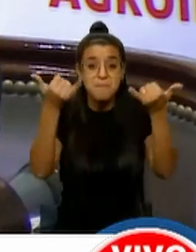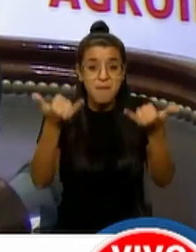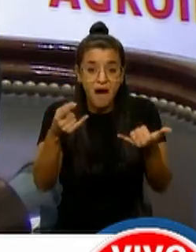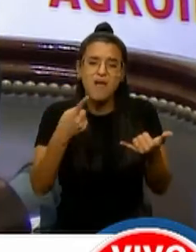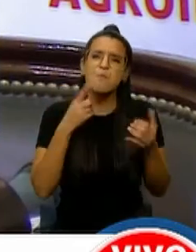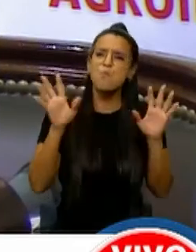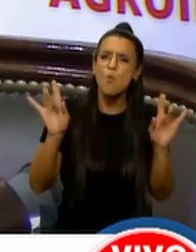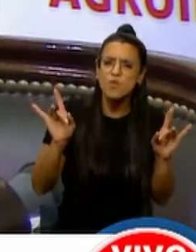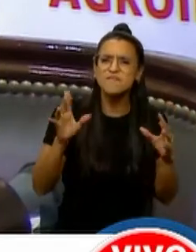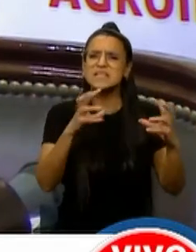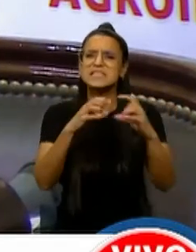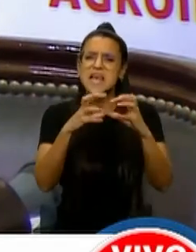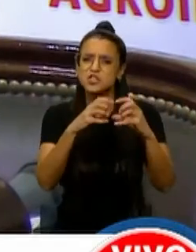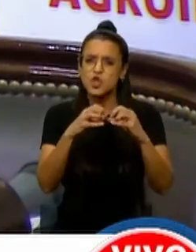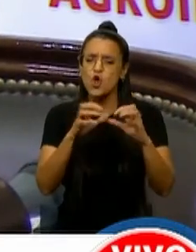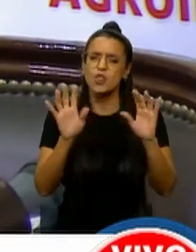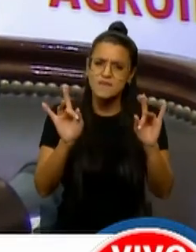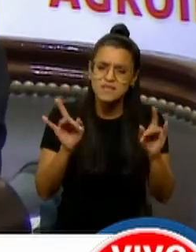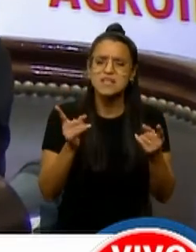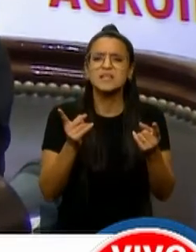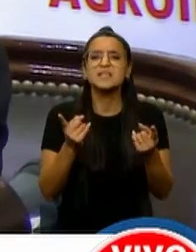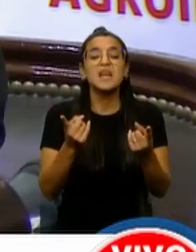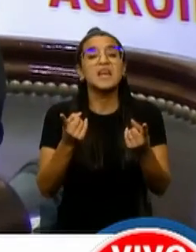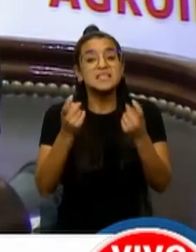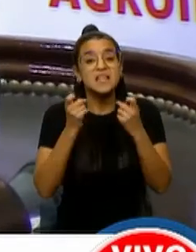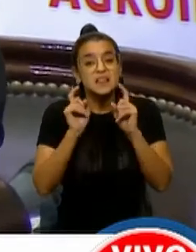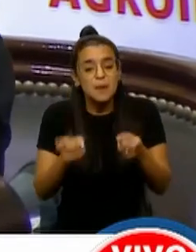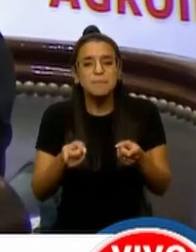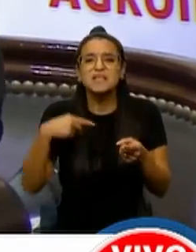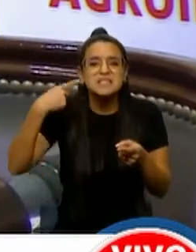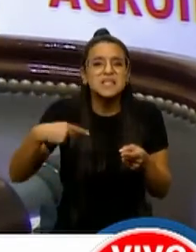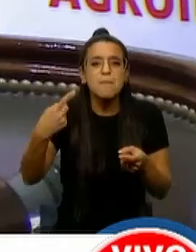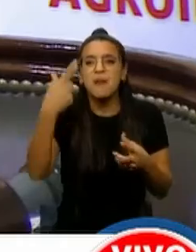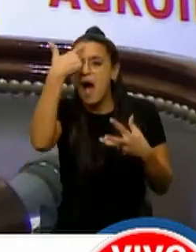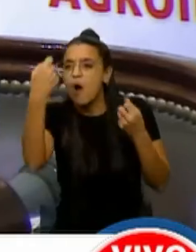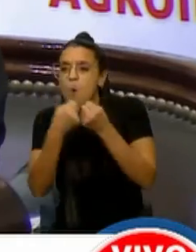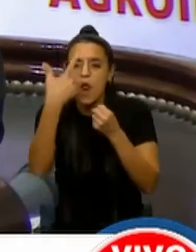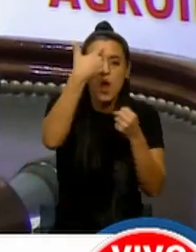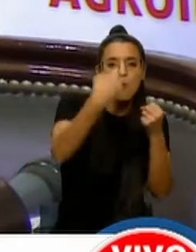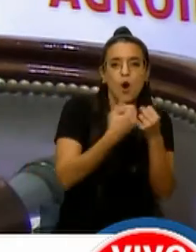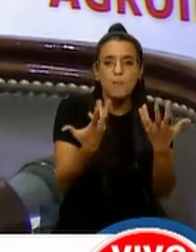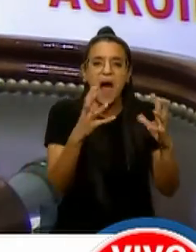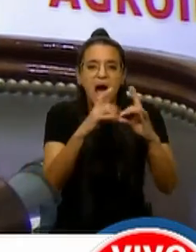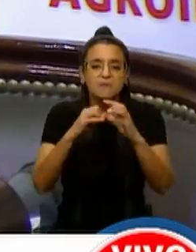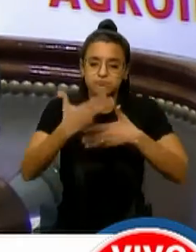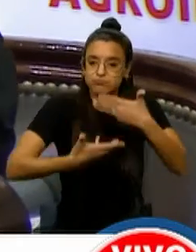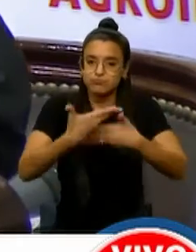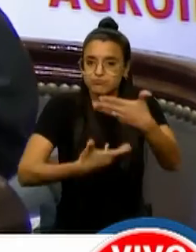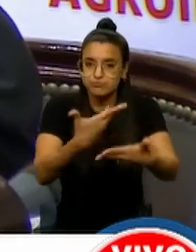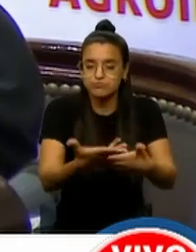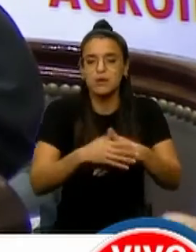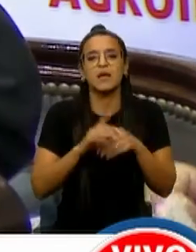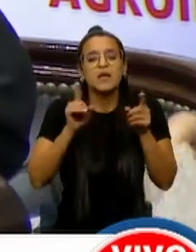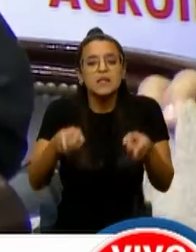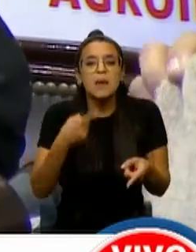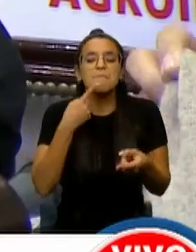muy dificultoso sesionar, donde fue necesario permanentemente los acuerdos para que estas sesiones se lleven adelante,